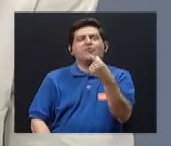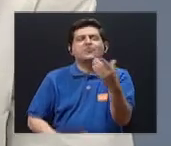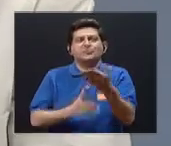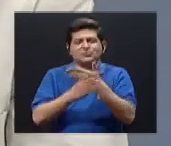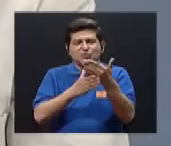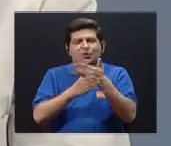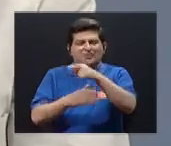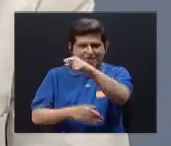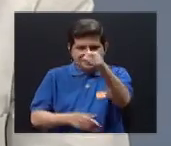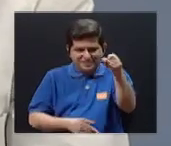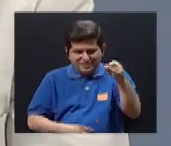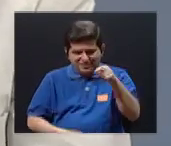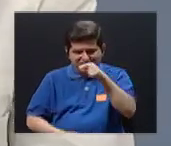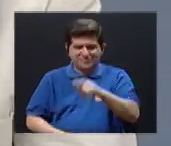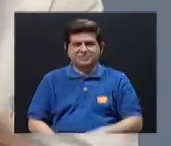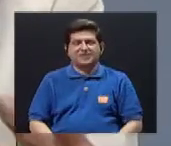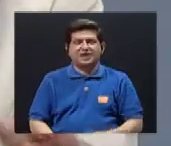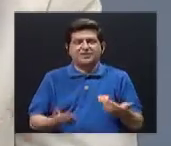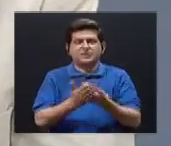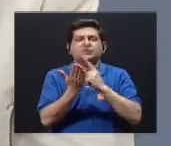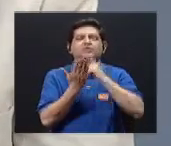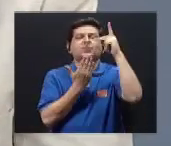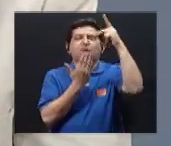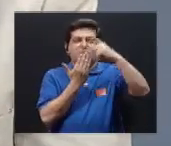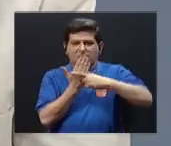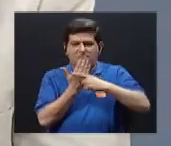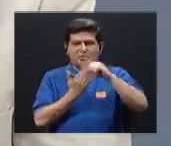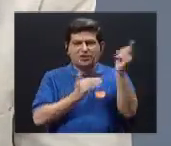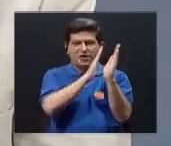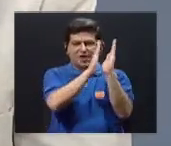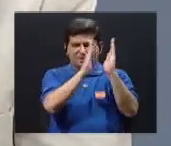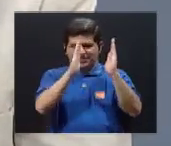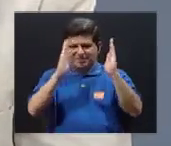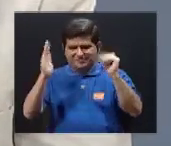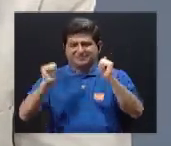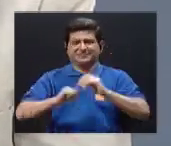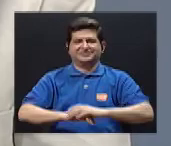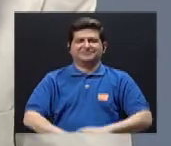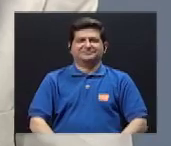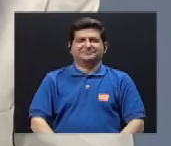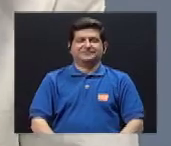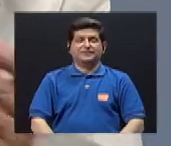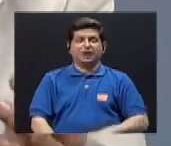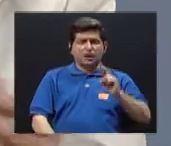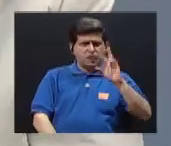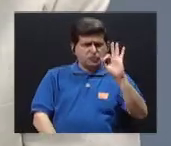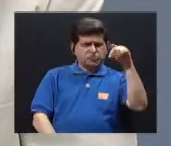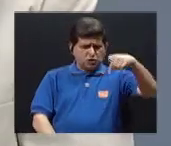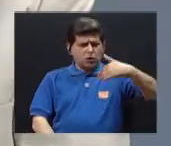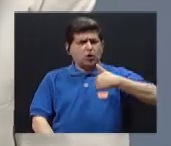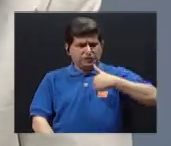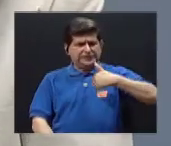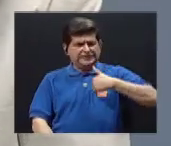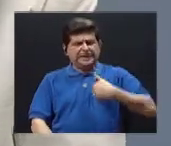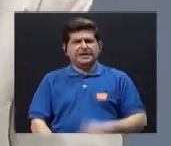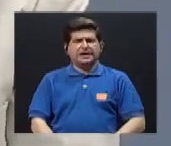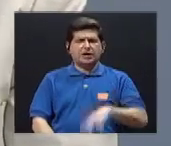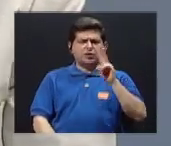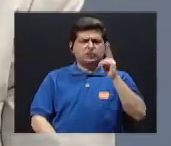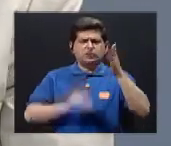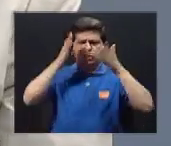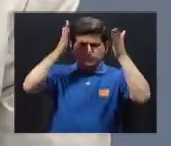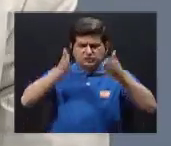Como siempre, un placer compartir con ustedes una nueva edición de Lunes de Cinemateca. Rocío, hoy tenemos